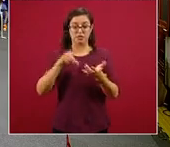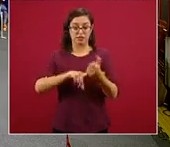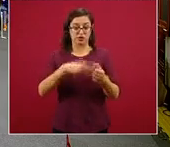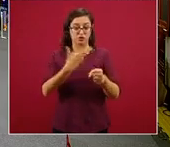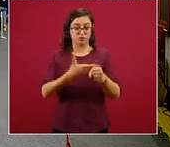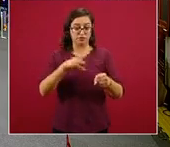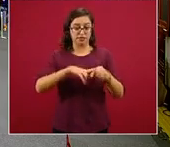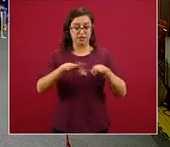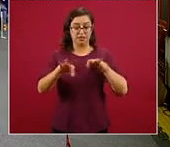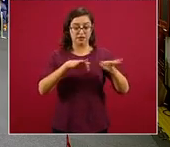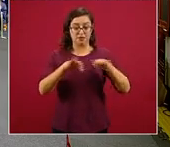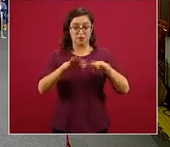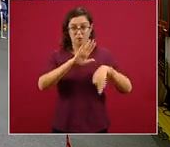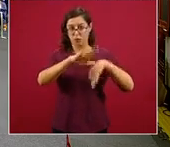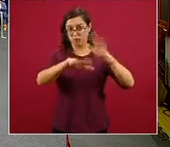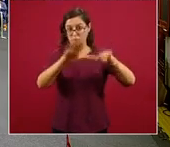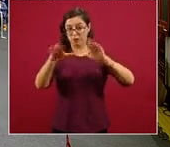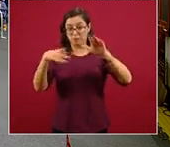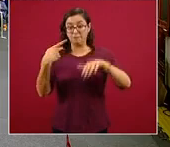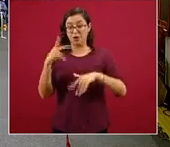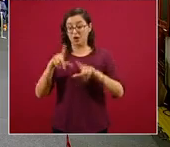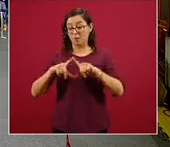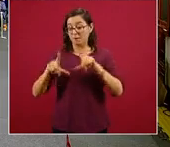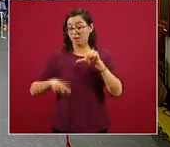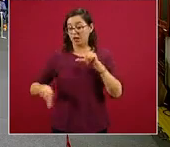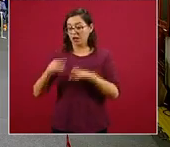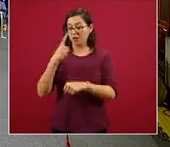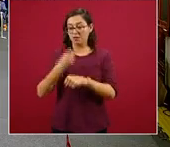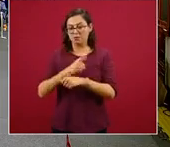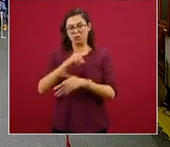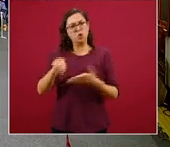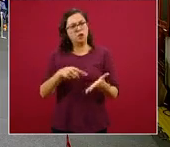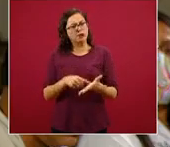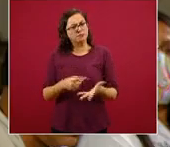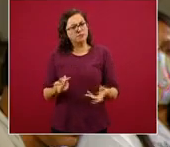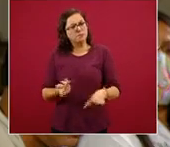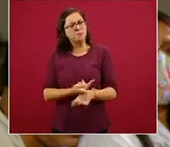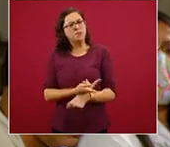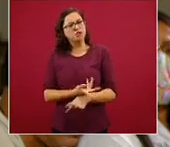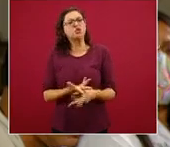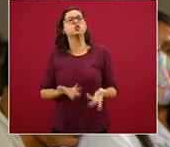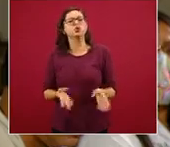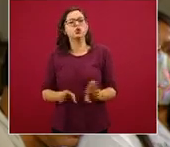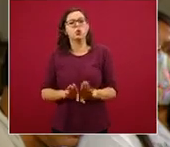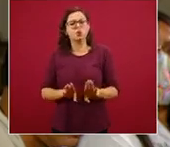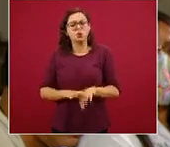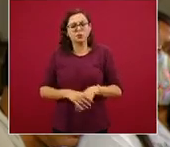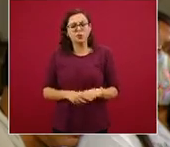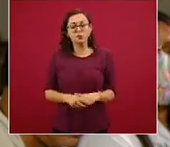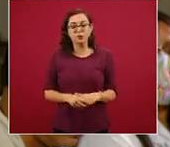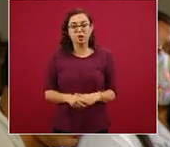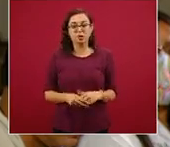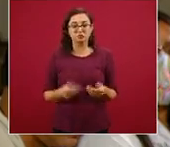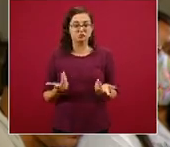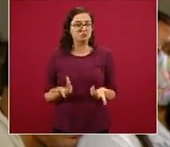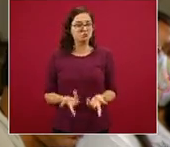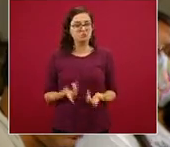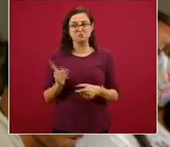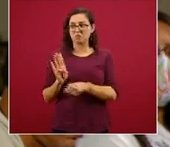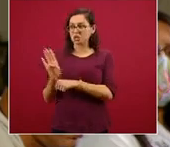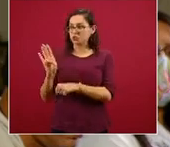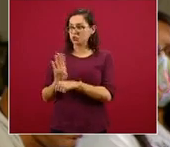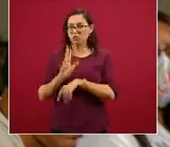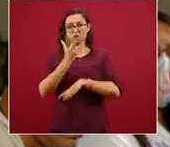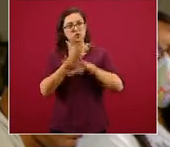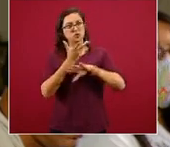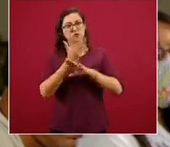Quisiera preguntarle cómo se puede explicar esta cifra, incluso de México, por encima de países como Brasil o como